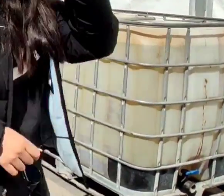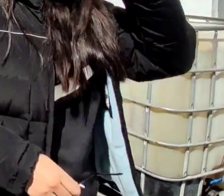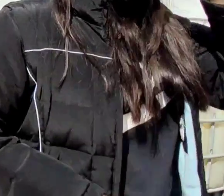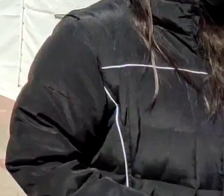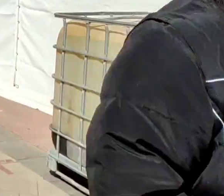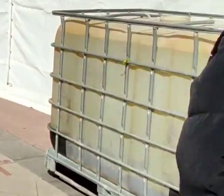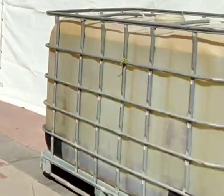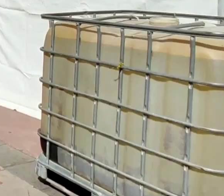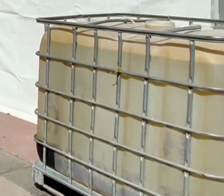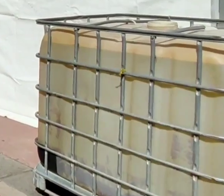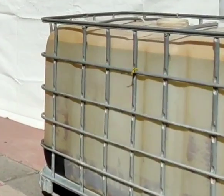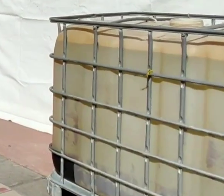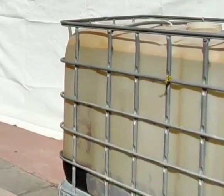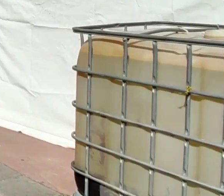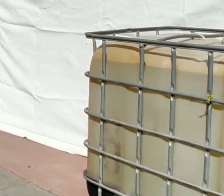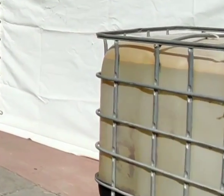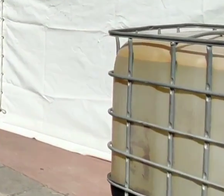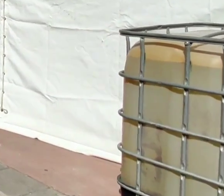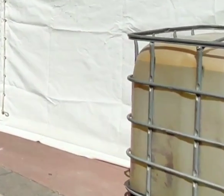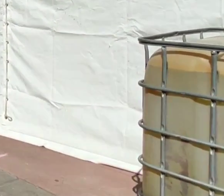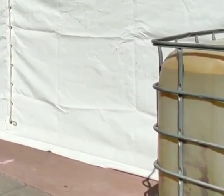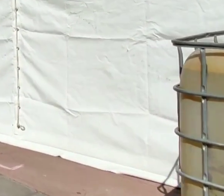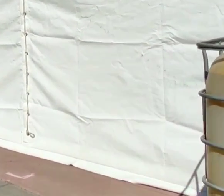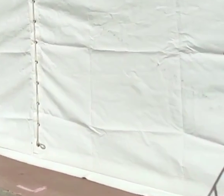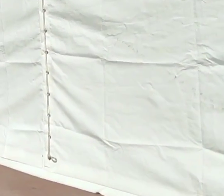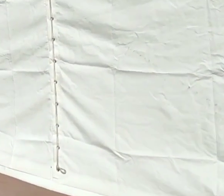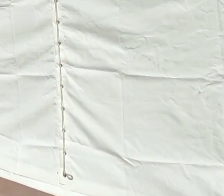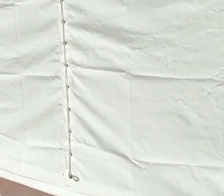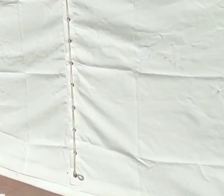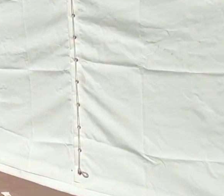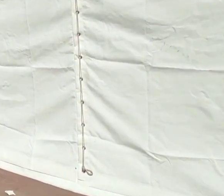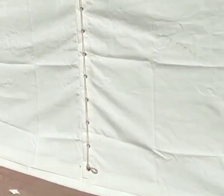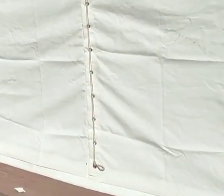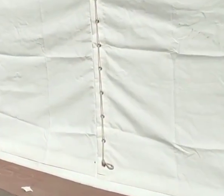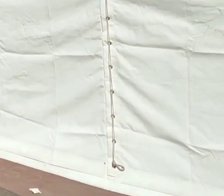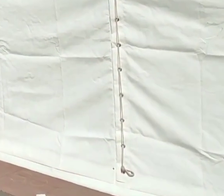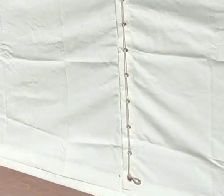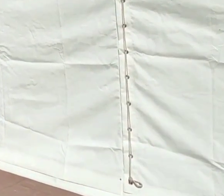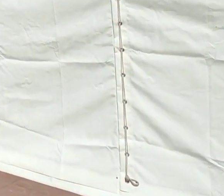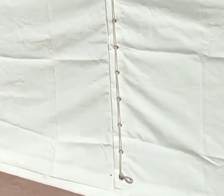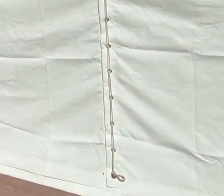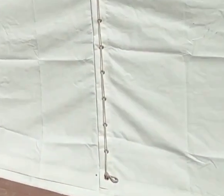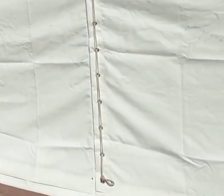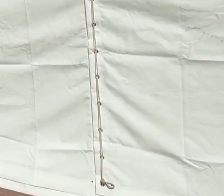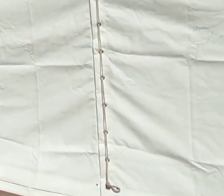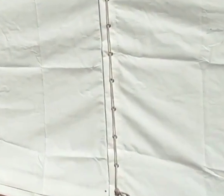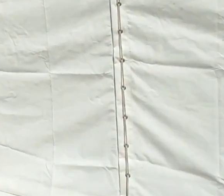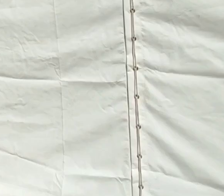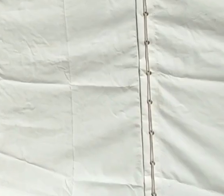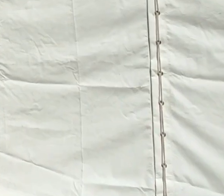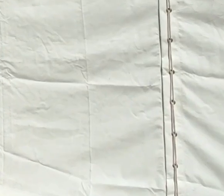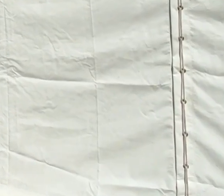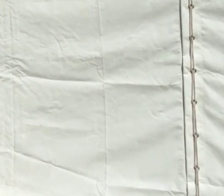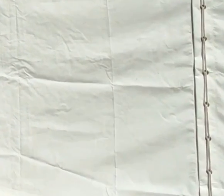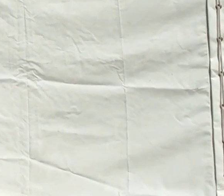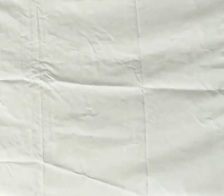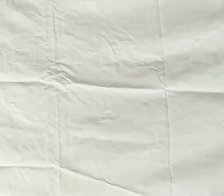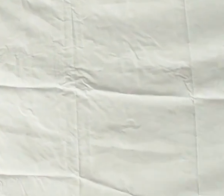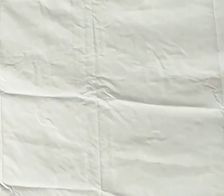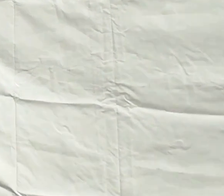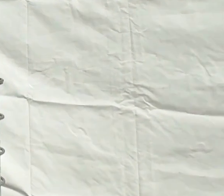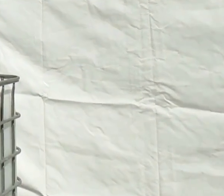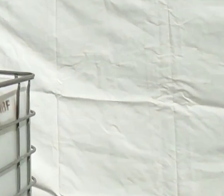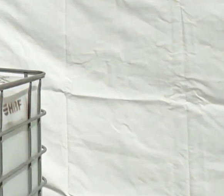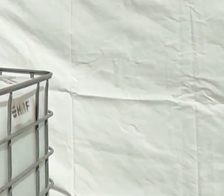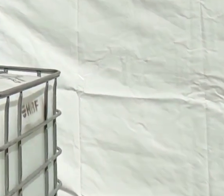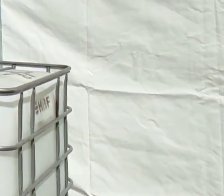800-900-2000. Señores, sin más preámbulos, acompáñenme a ver este video y nos vemos ahorita para checar